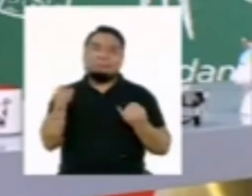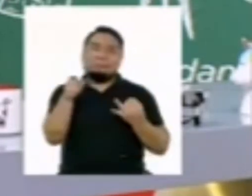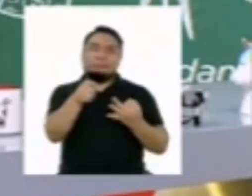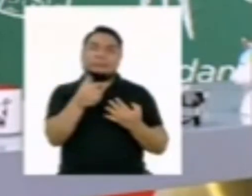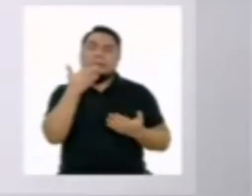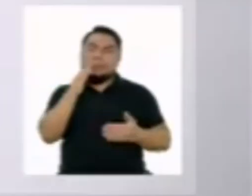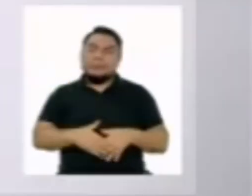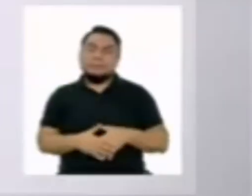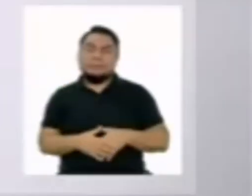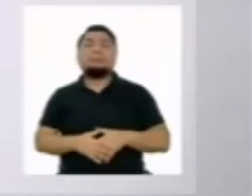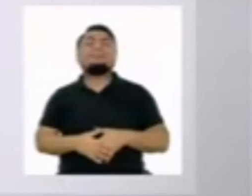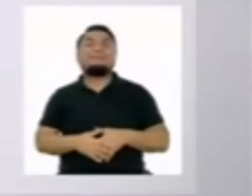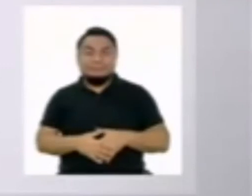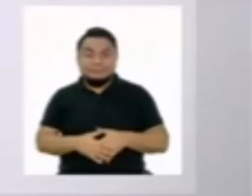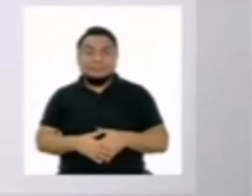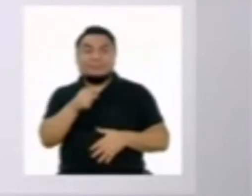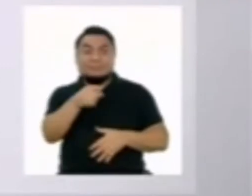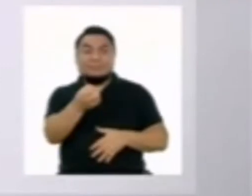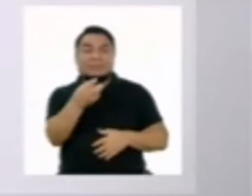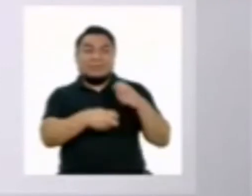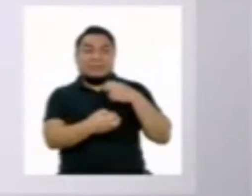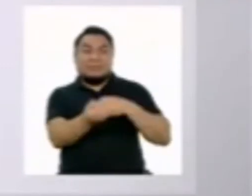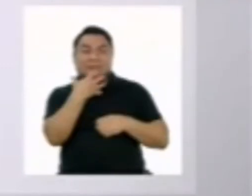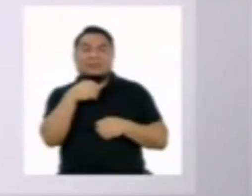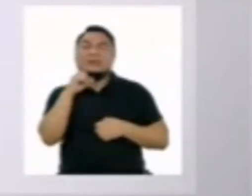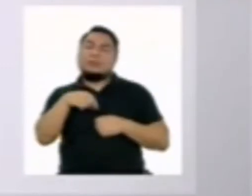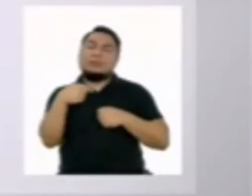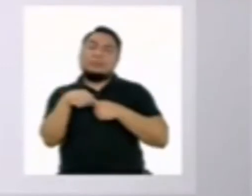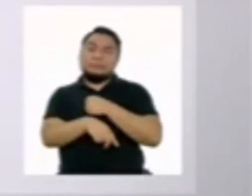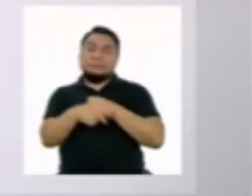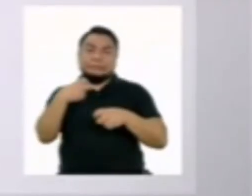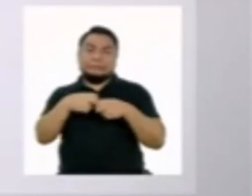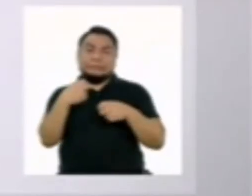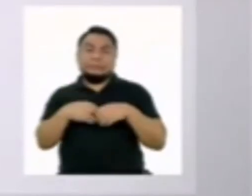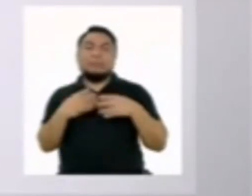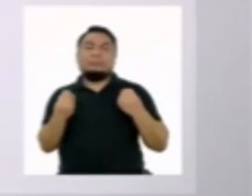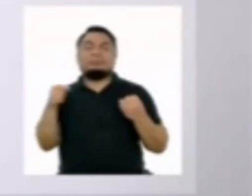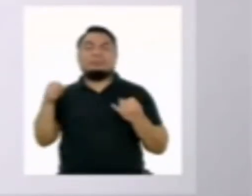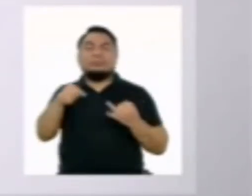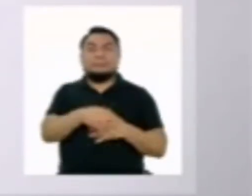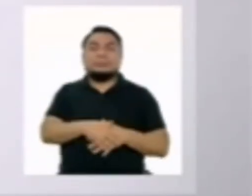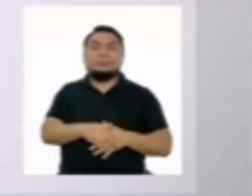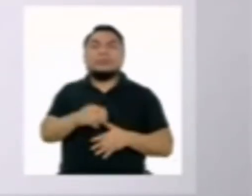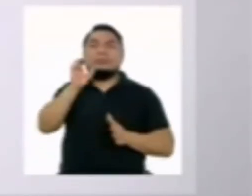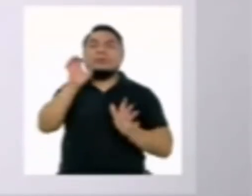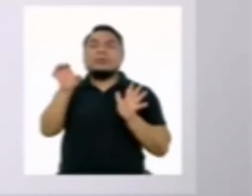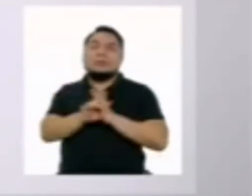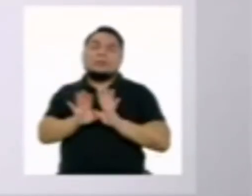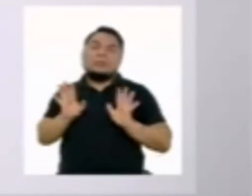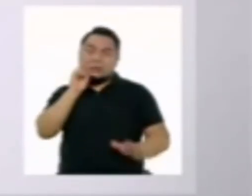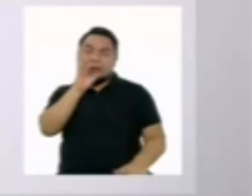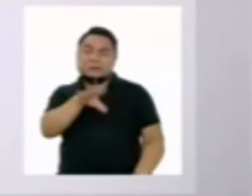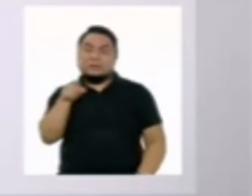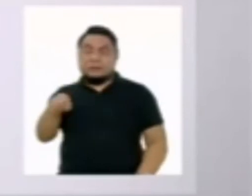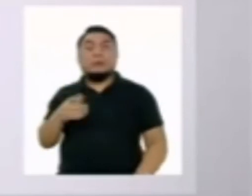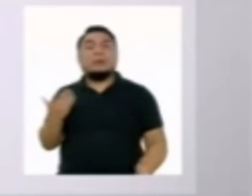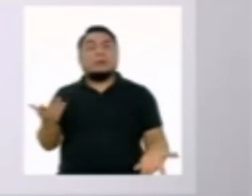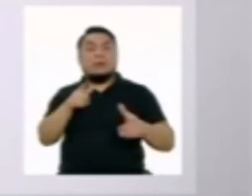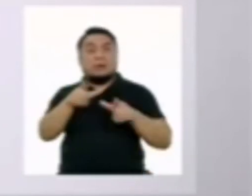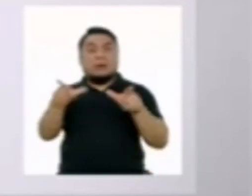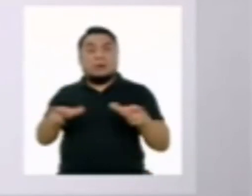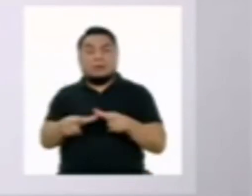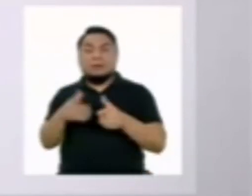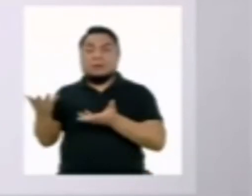esas cosas. Los problemas que mencionas son complejos porque tienen varias causas. Por mencionar un caso, la urbanización